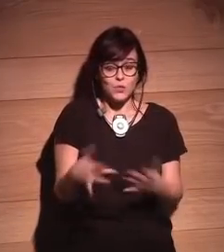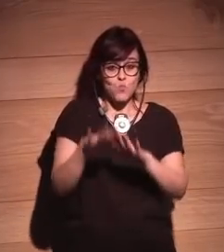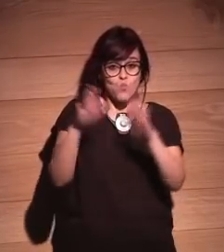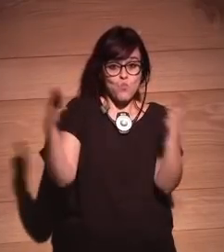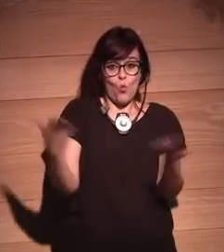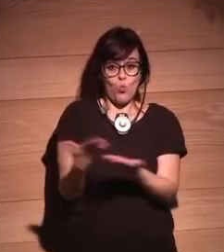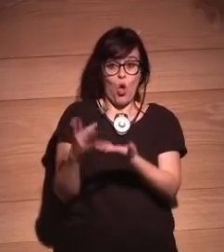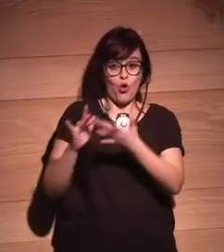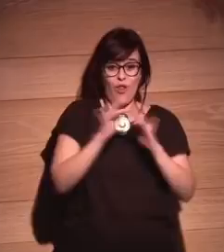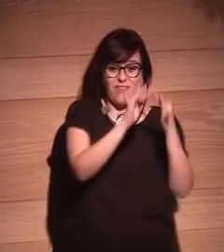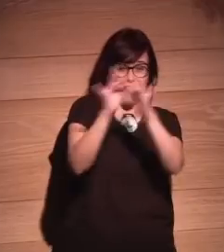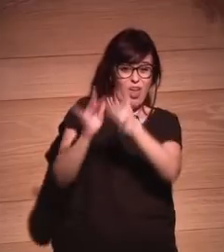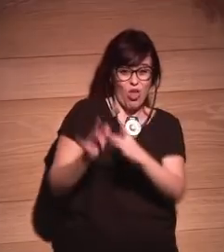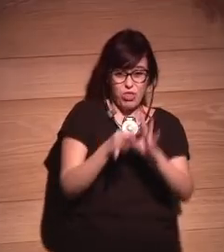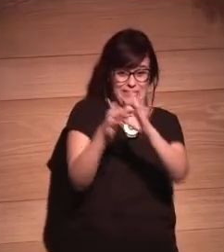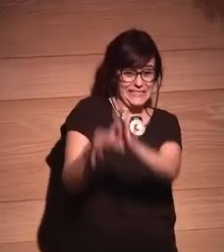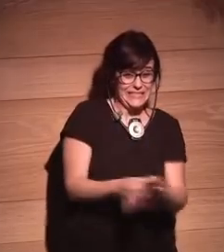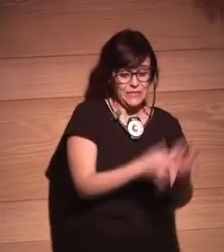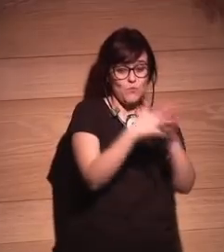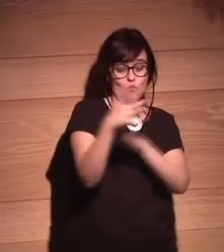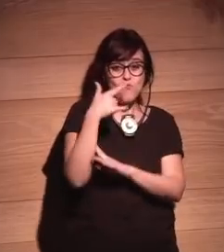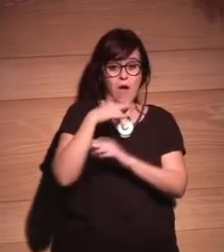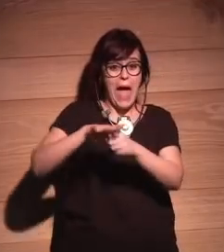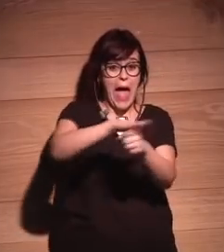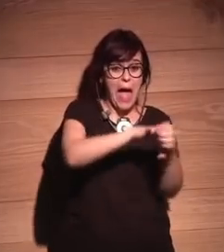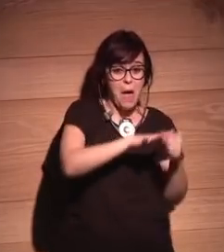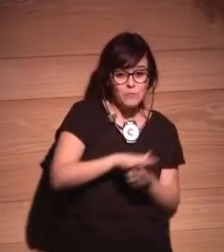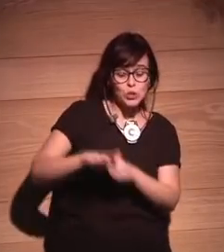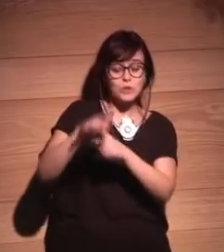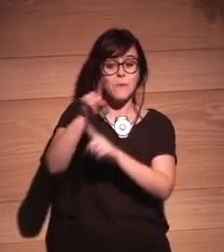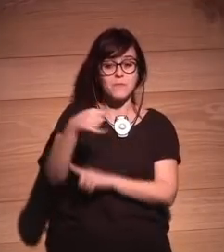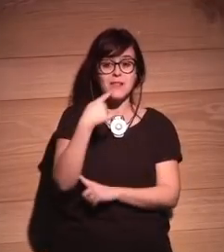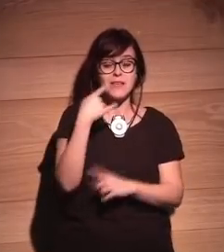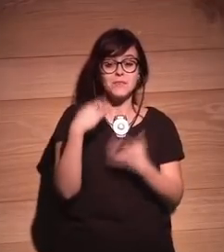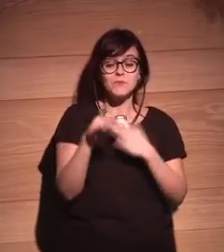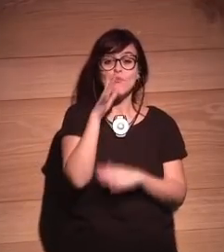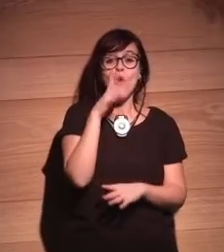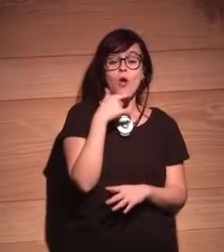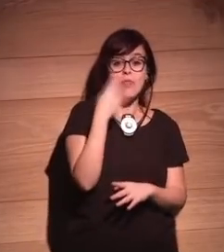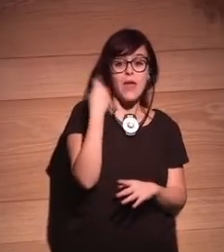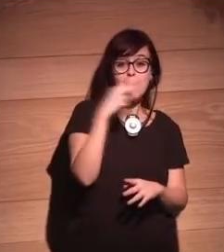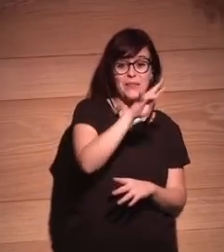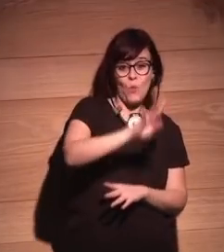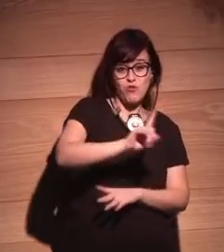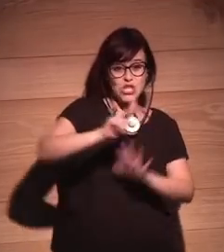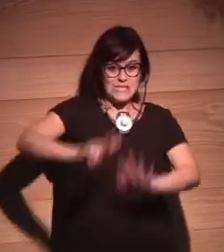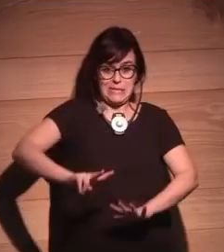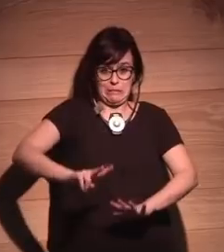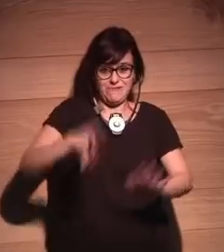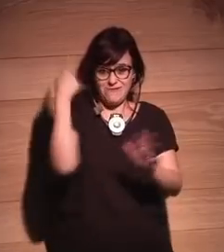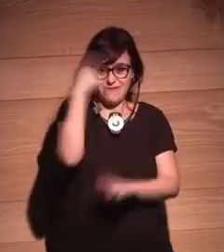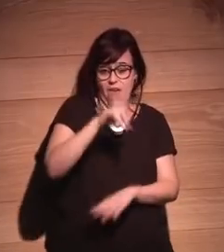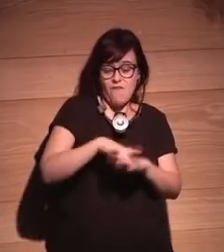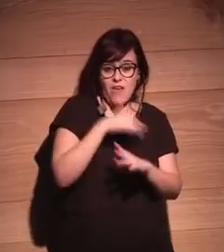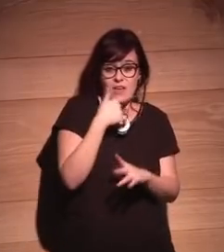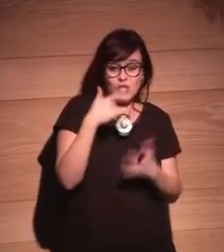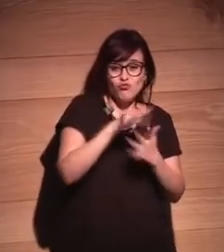mundo interconectado, muchísimas capas, y también en un mundo de 24/7. La prensa está